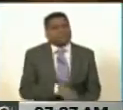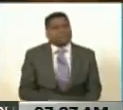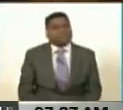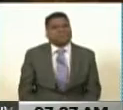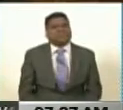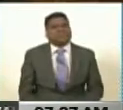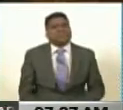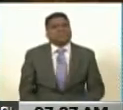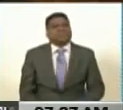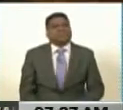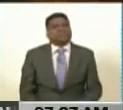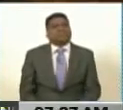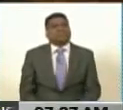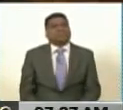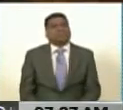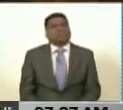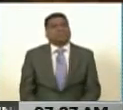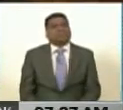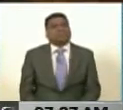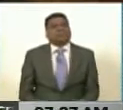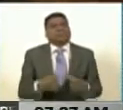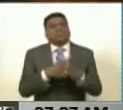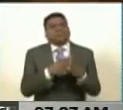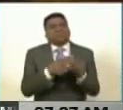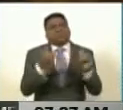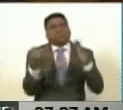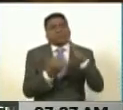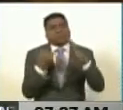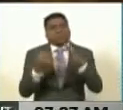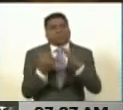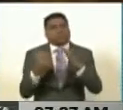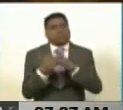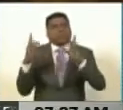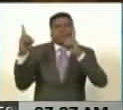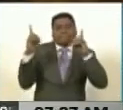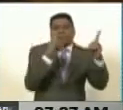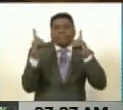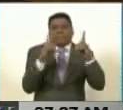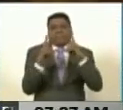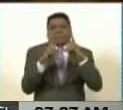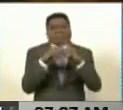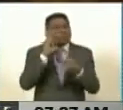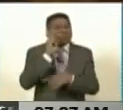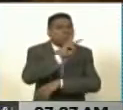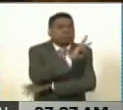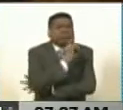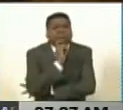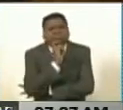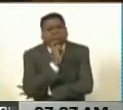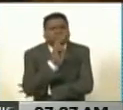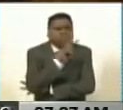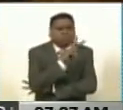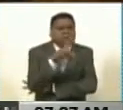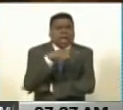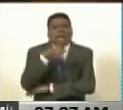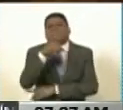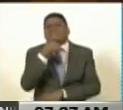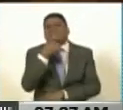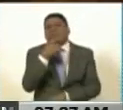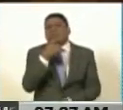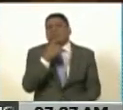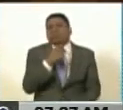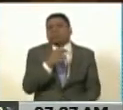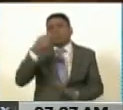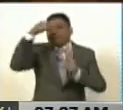Las dificultades que encuentra el diálogo están bajo los ojos de todos. La pregunta de fondo es, ¿hay una